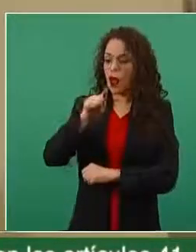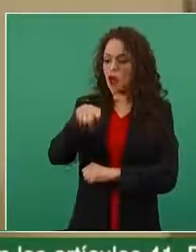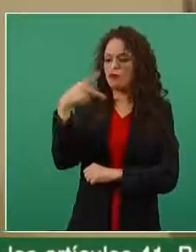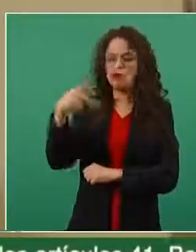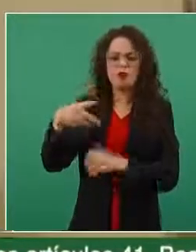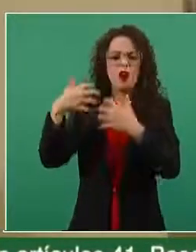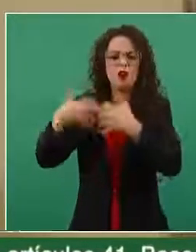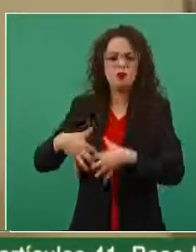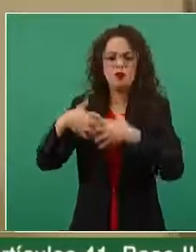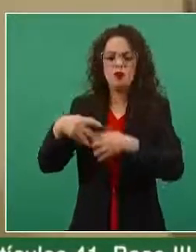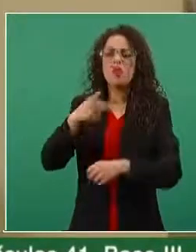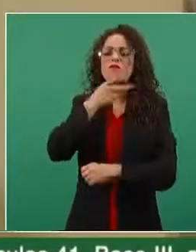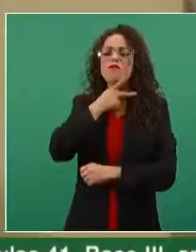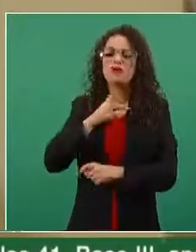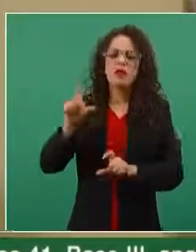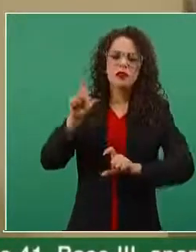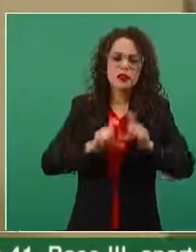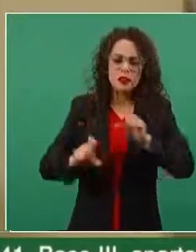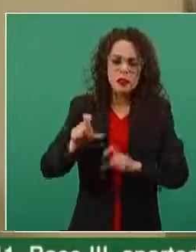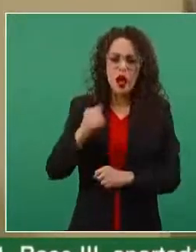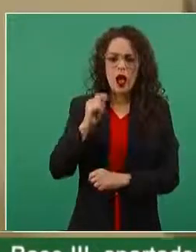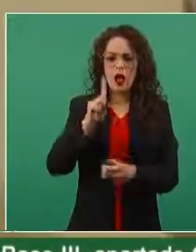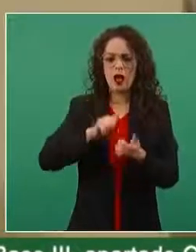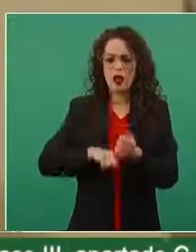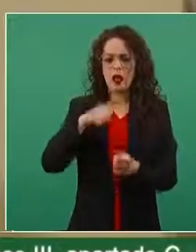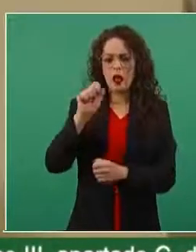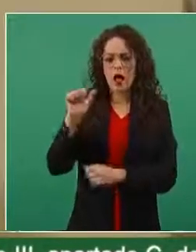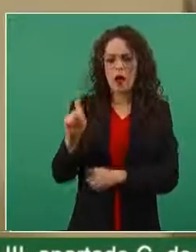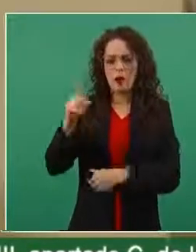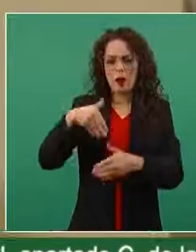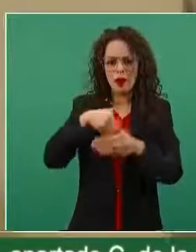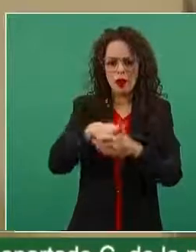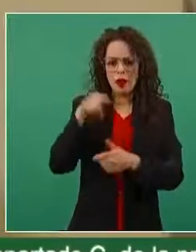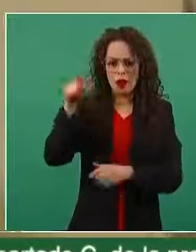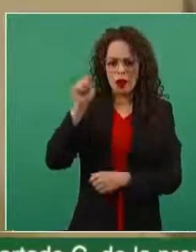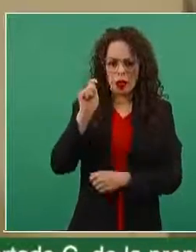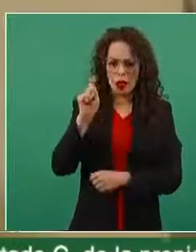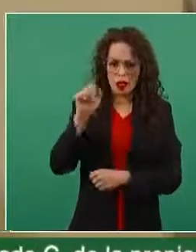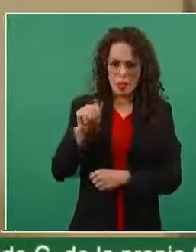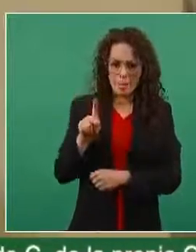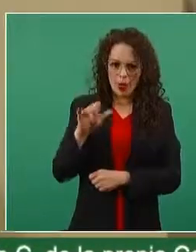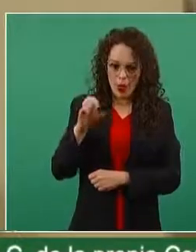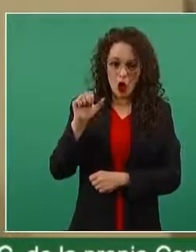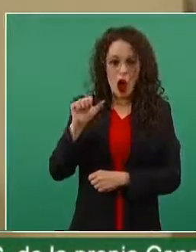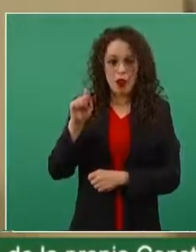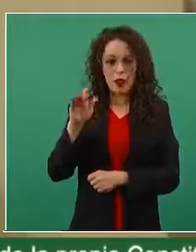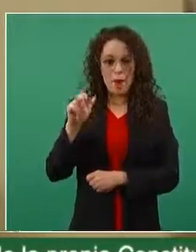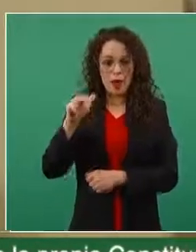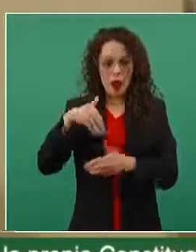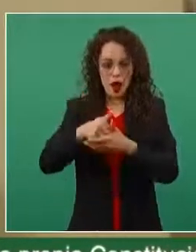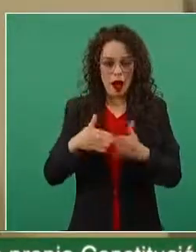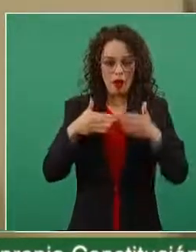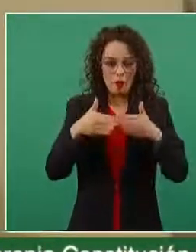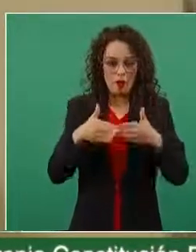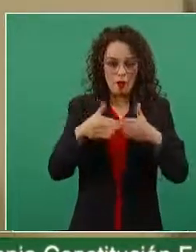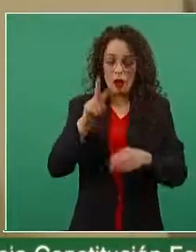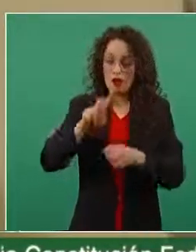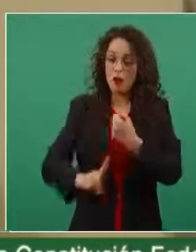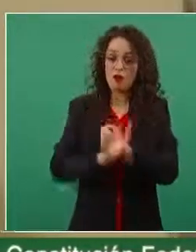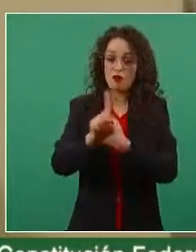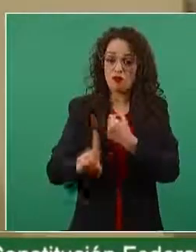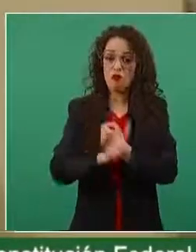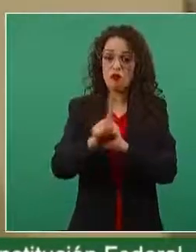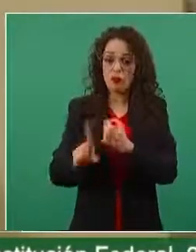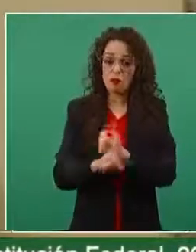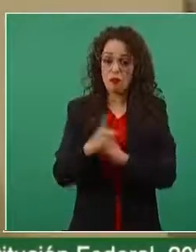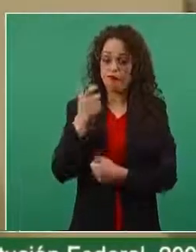industriales, así como de los puertos marítimos de la API en Tampico y Altamira, están con graves problemas